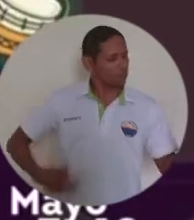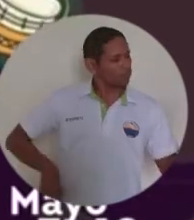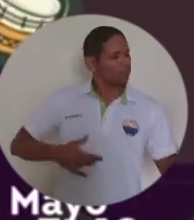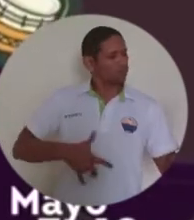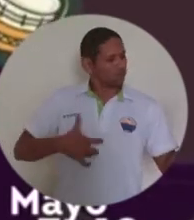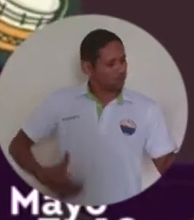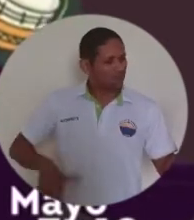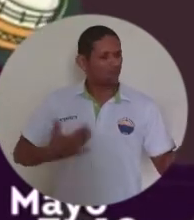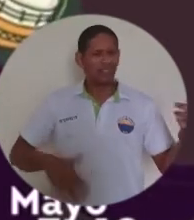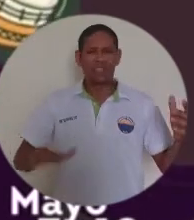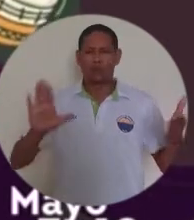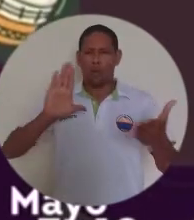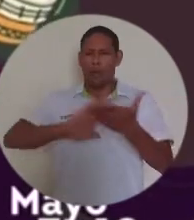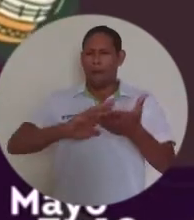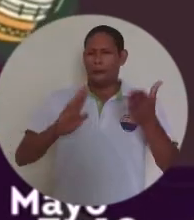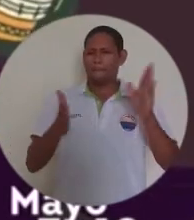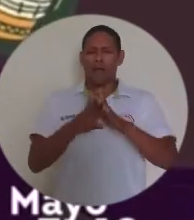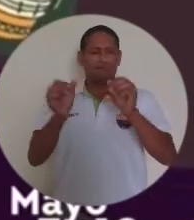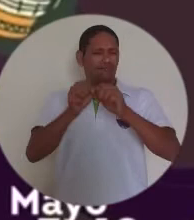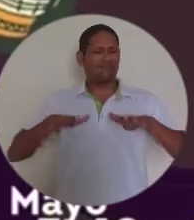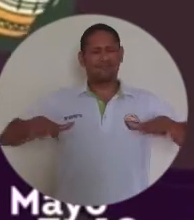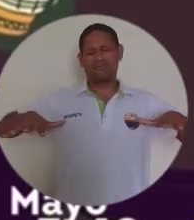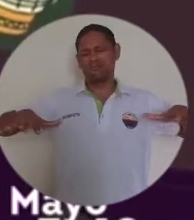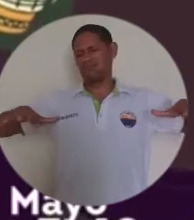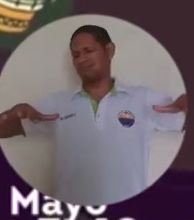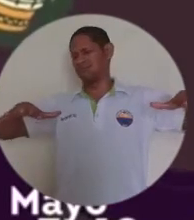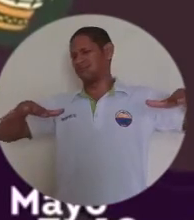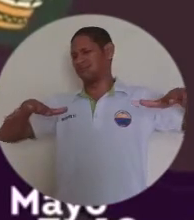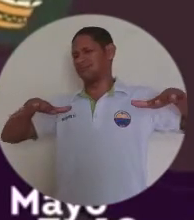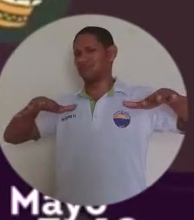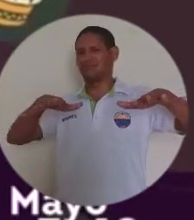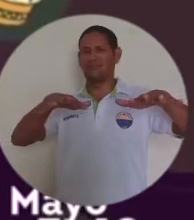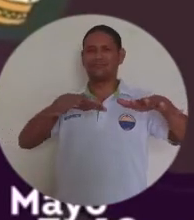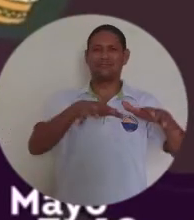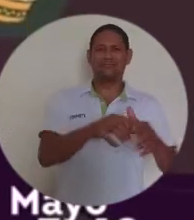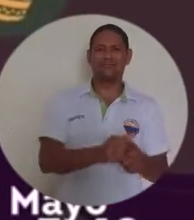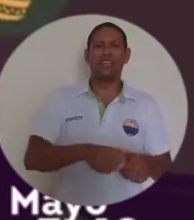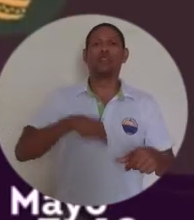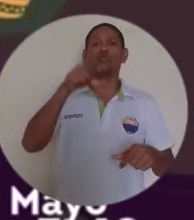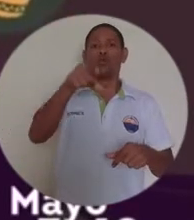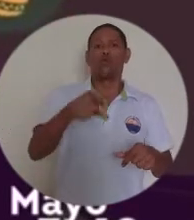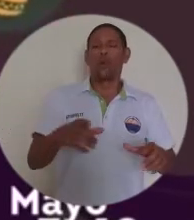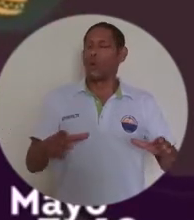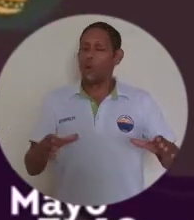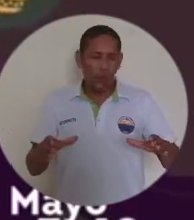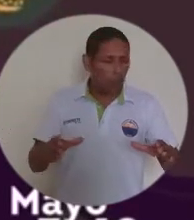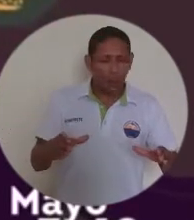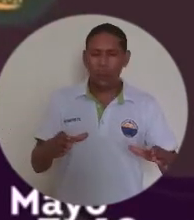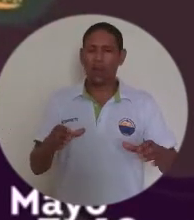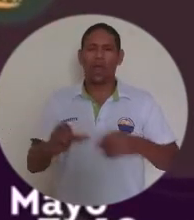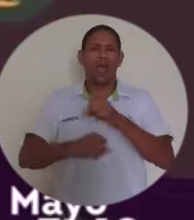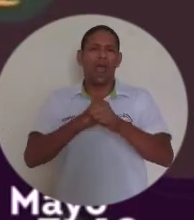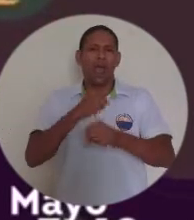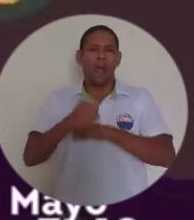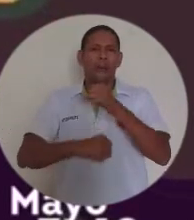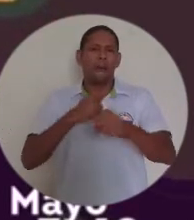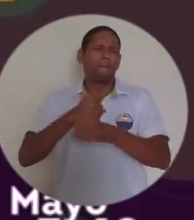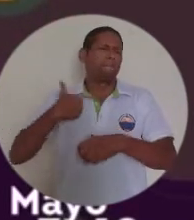la paz en tus días y que cumplas muchos